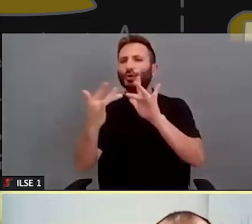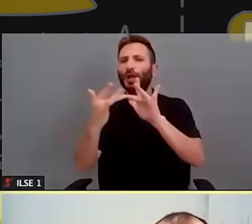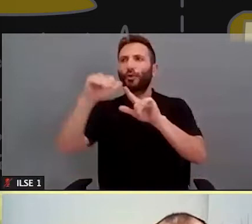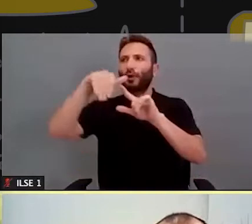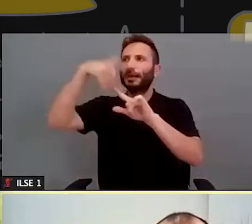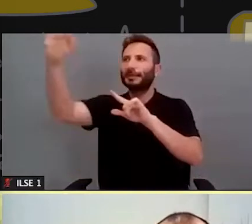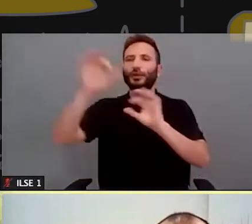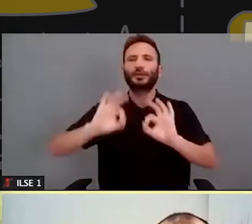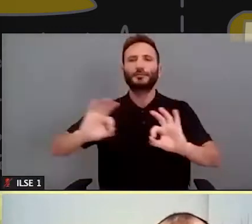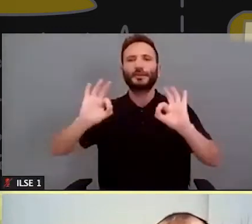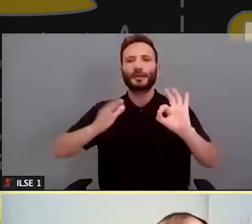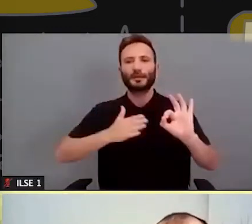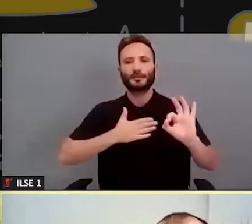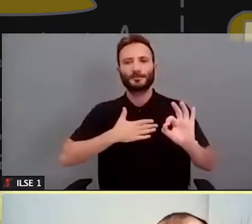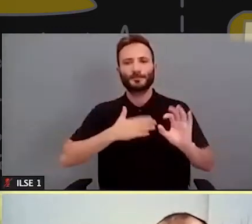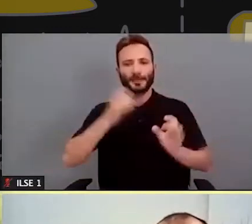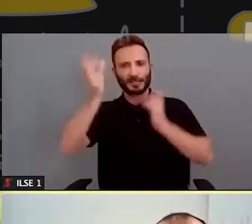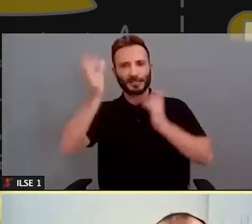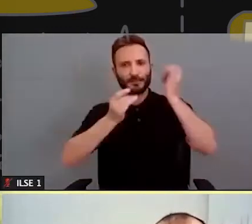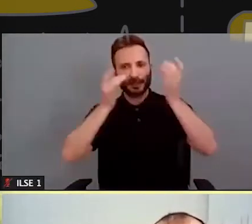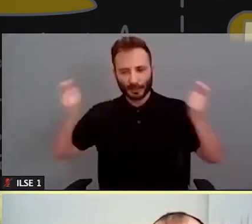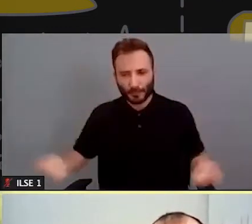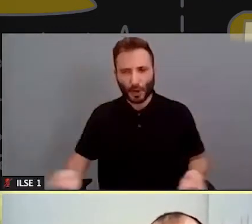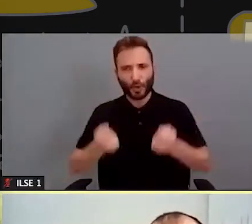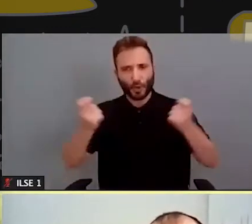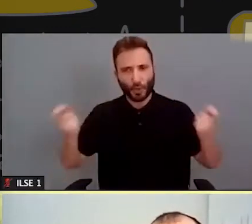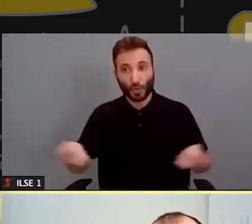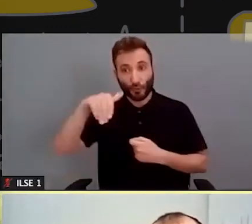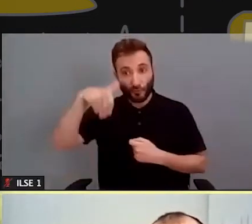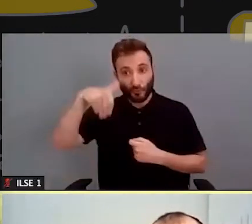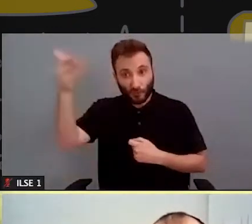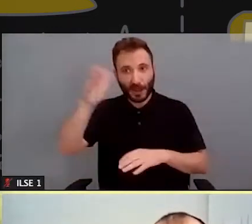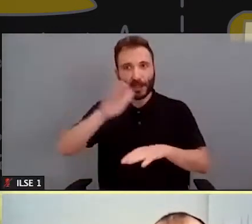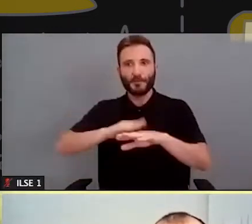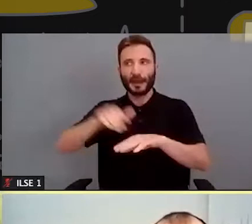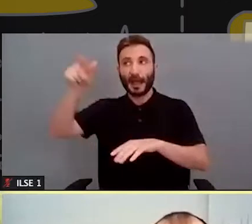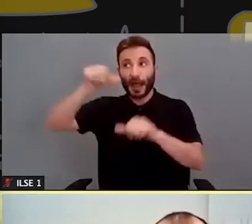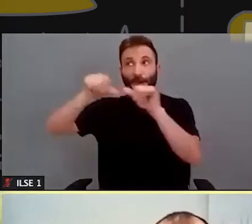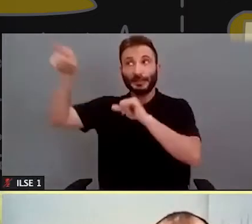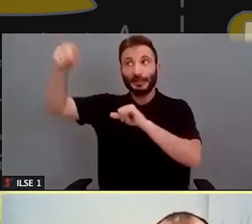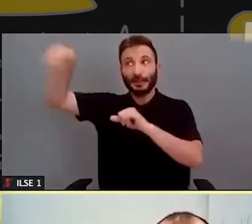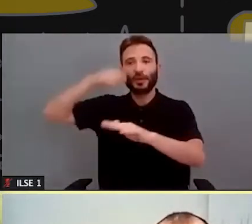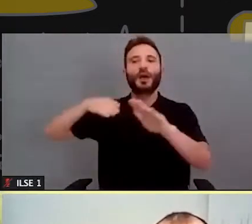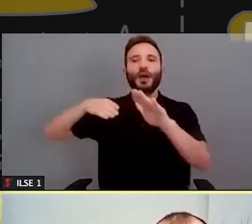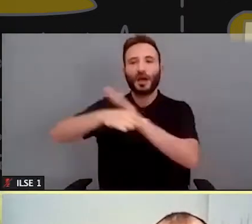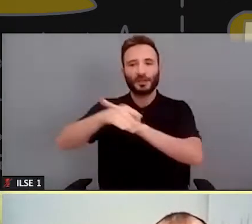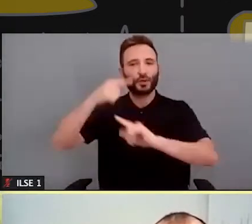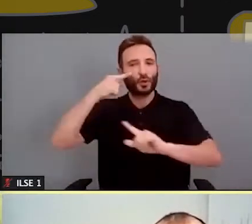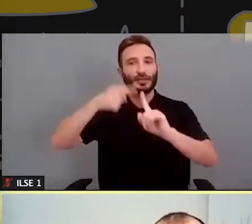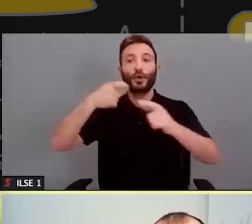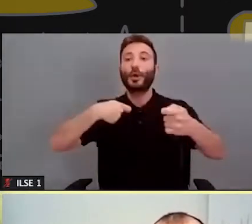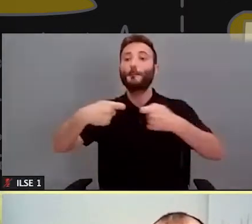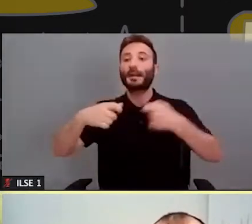en nuestras actividades de promoción exterior, para que se accedan a los mercados europeos y a los